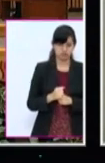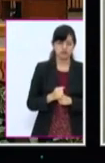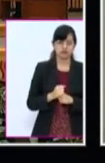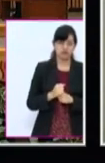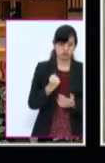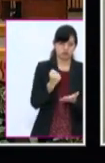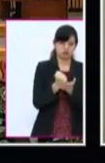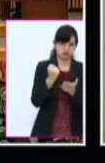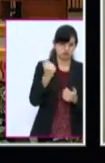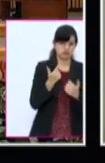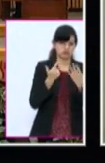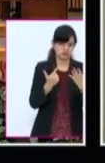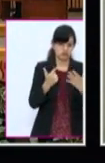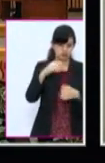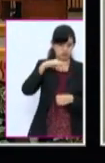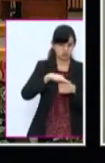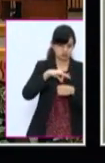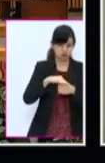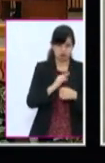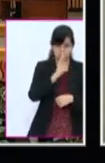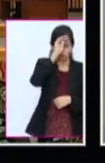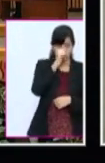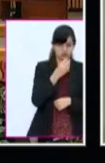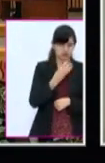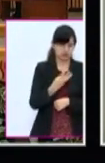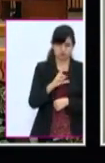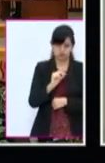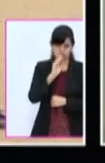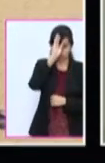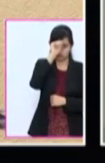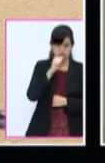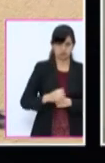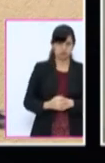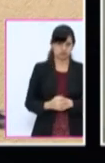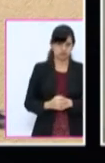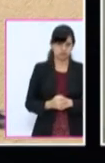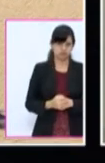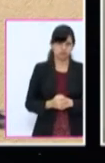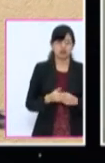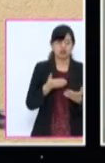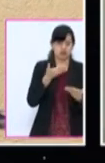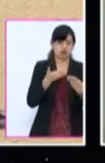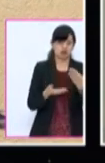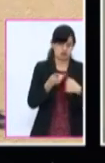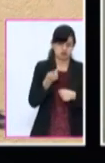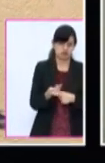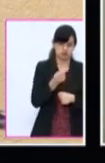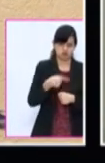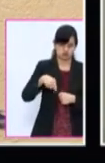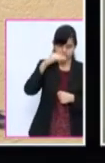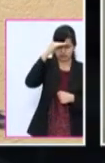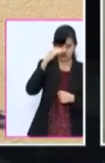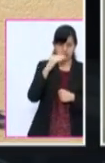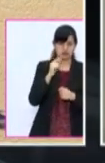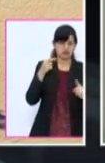el procedimiento, por ejemplo, para seleccionar a las encuestadoras. Uh-huh. En las dos encuestas anteriores se estableció todo un procedimiento de realizar